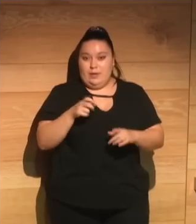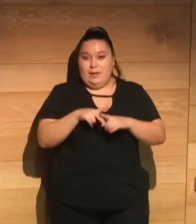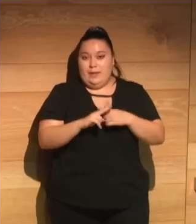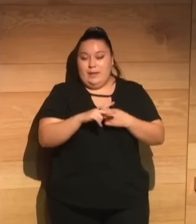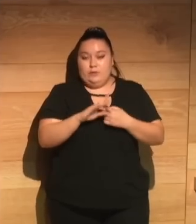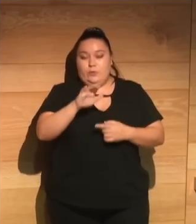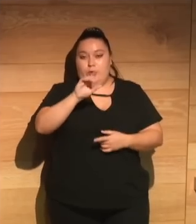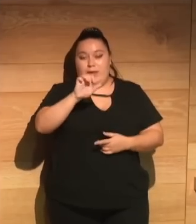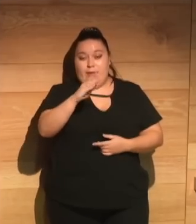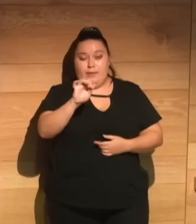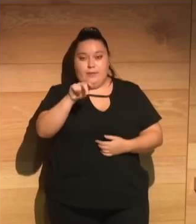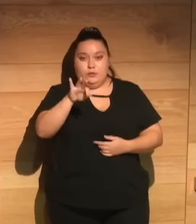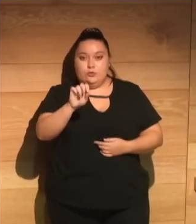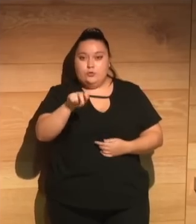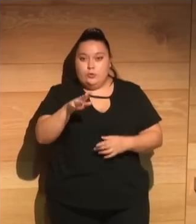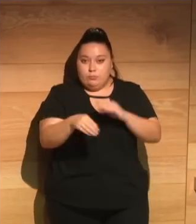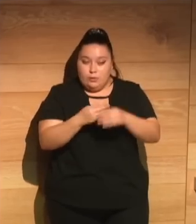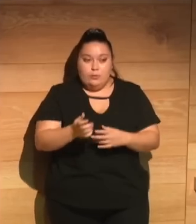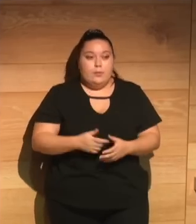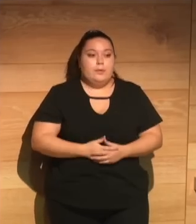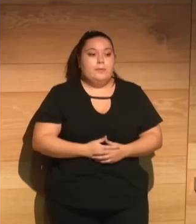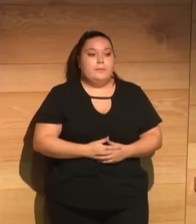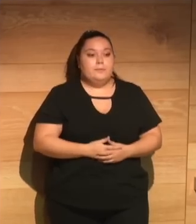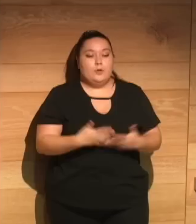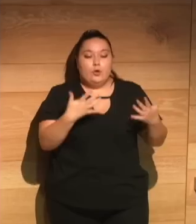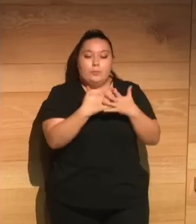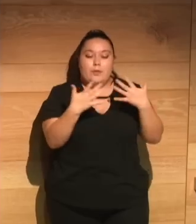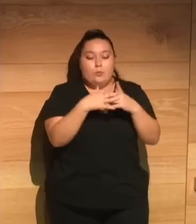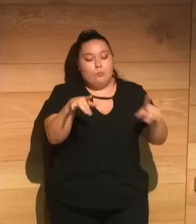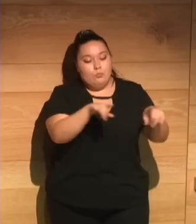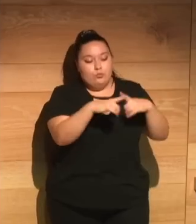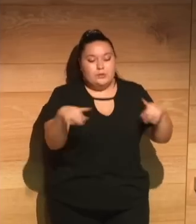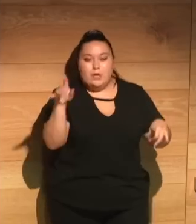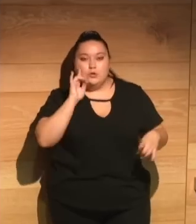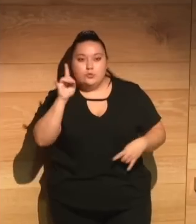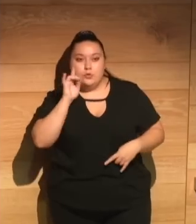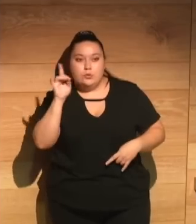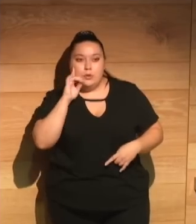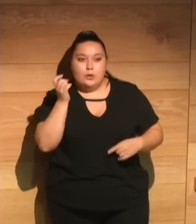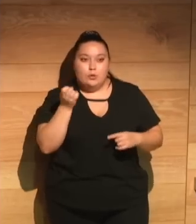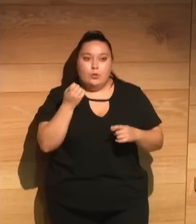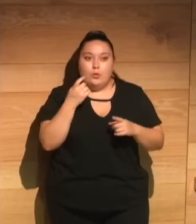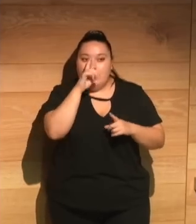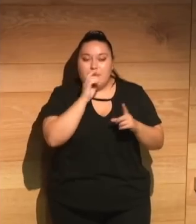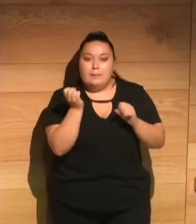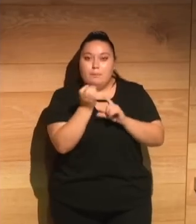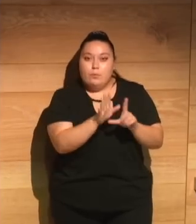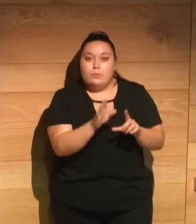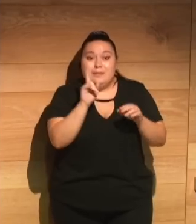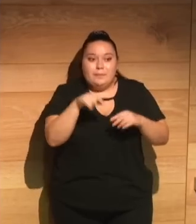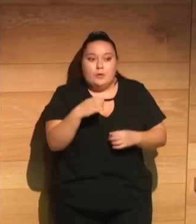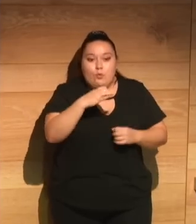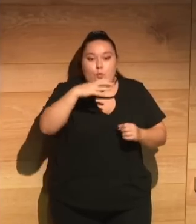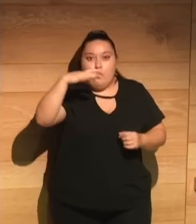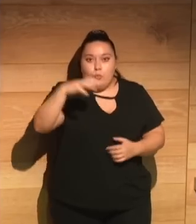pero sí que querría ver las fantasmagorías de la época. Esas combinaciones de música y sonido, proyectando imágenes incluso en humo, porque el humo